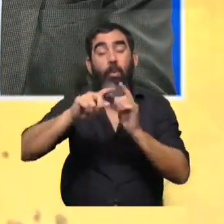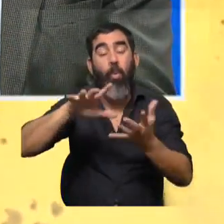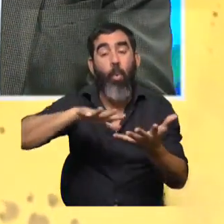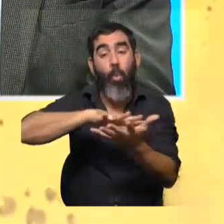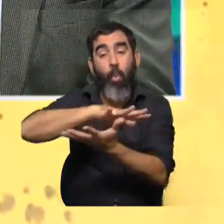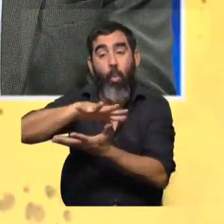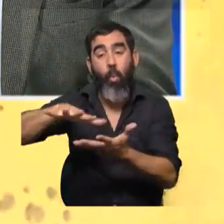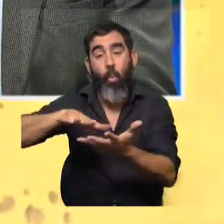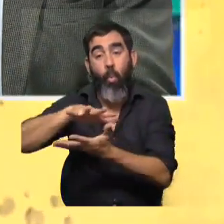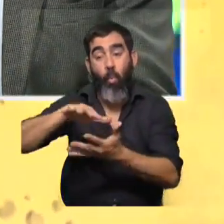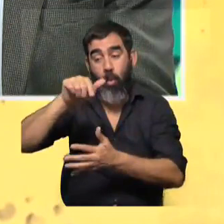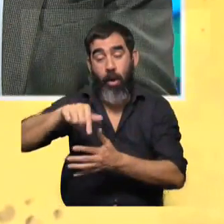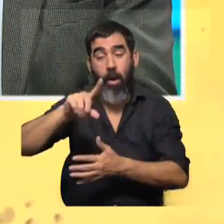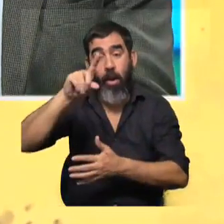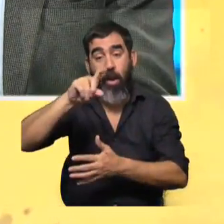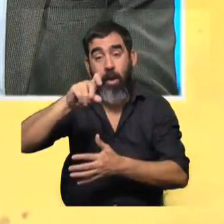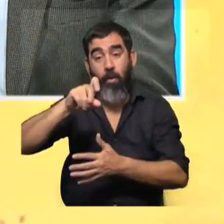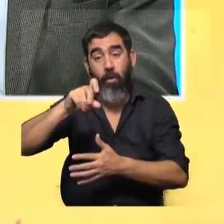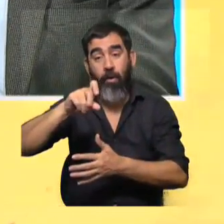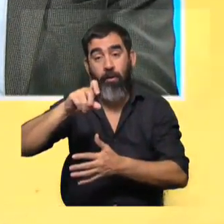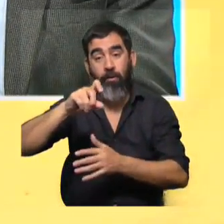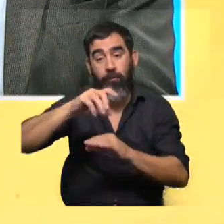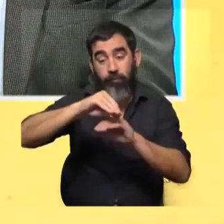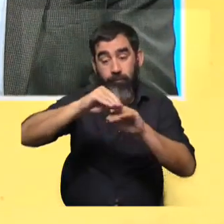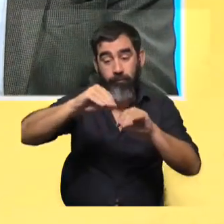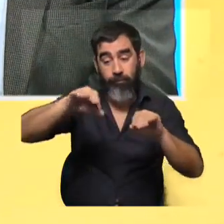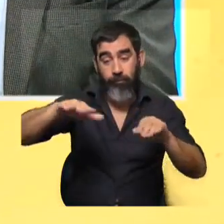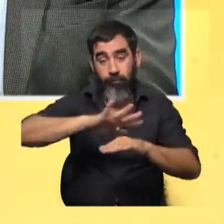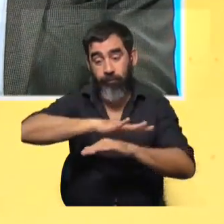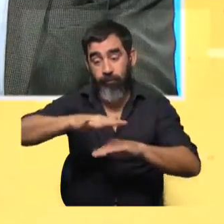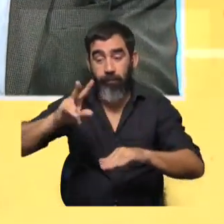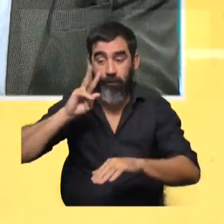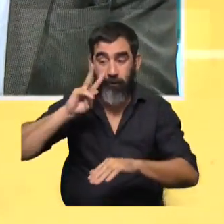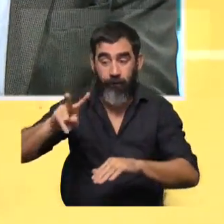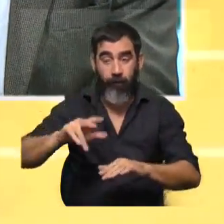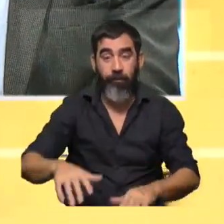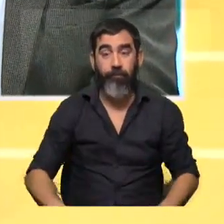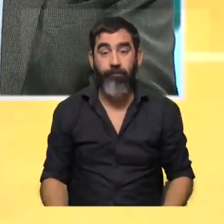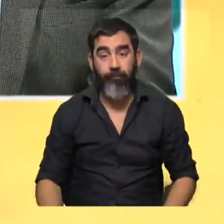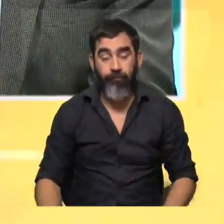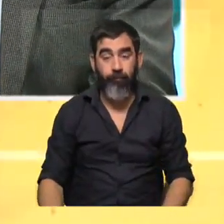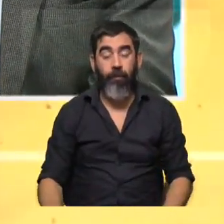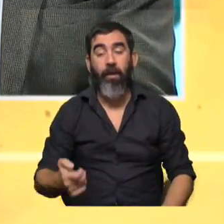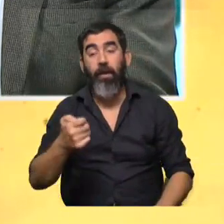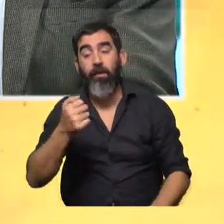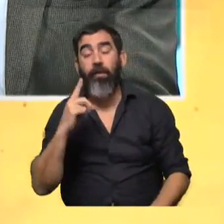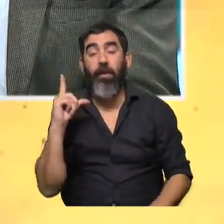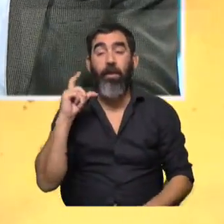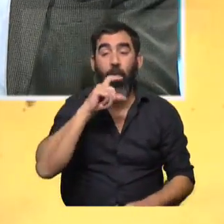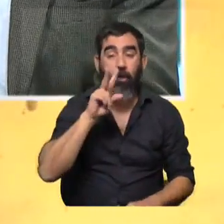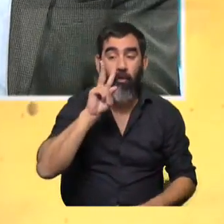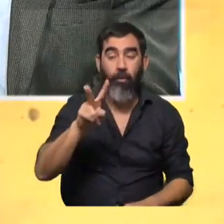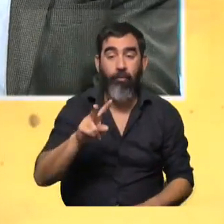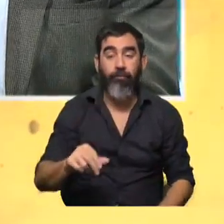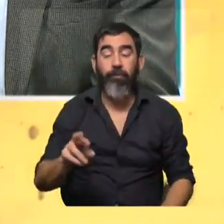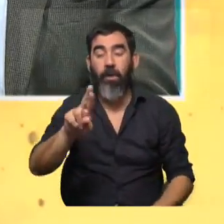acuífero guaraní está a nivel superficial, en las zonas de las areniscas de Rivera y de Tacuarembó, allí claro. En el eje